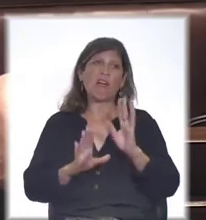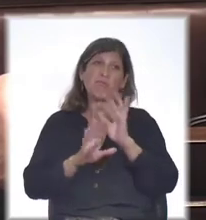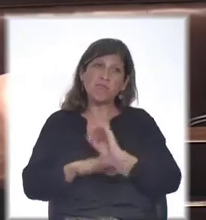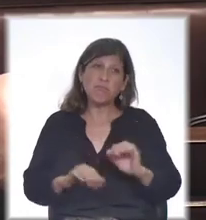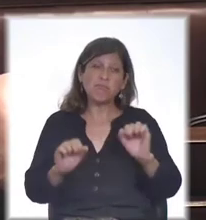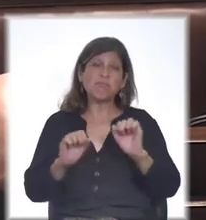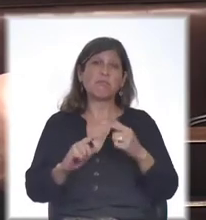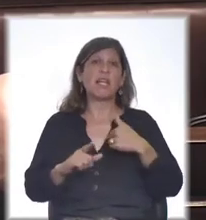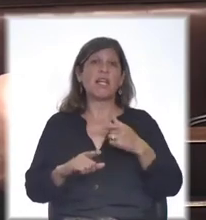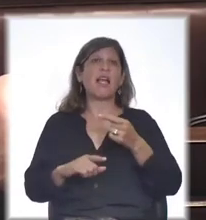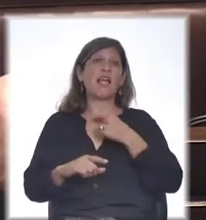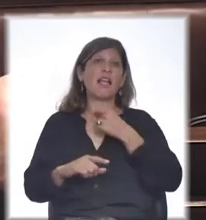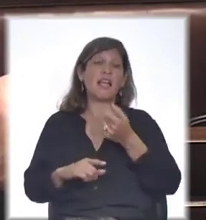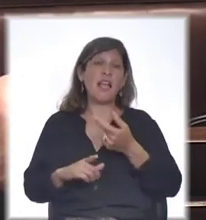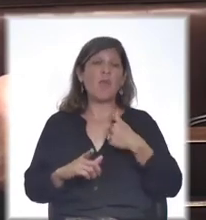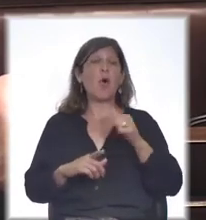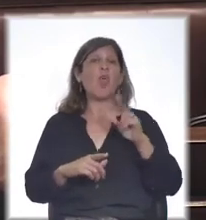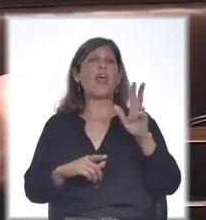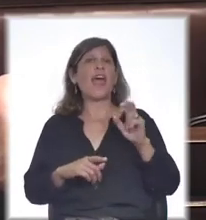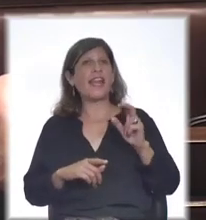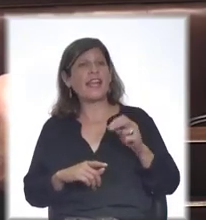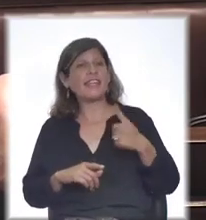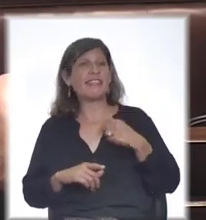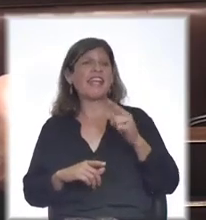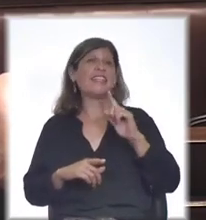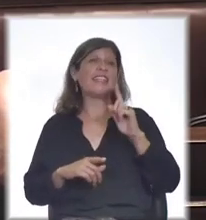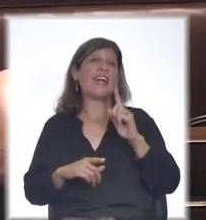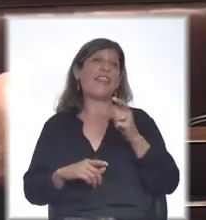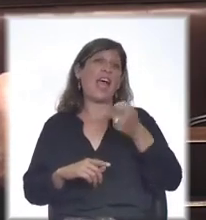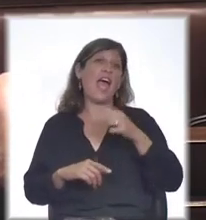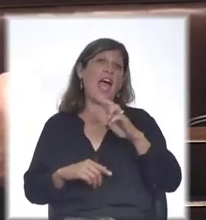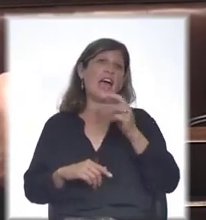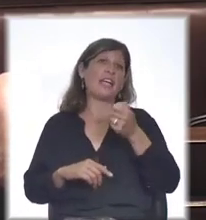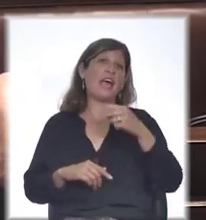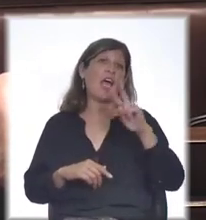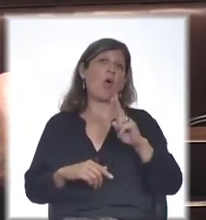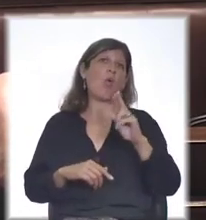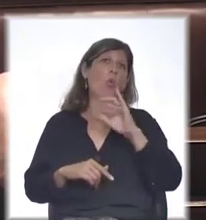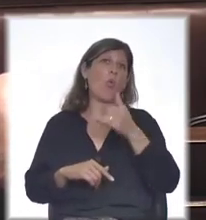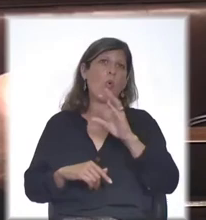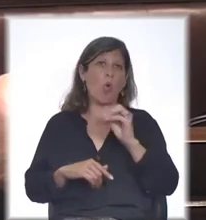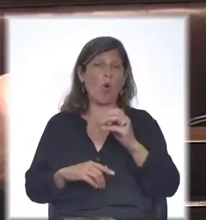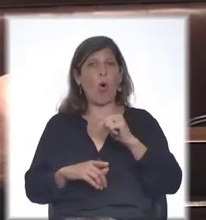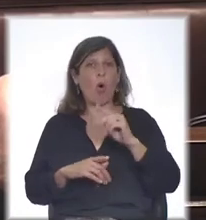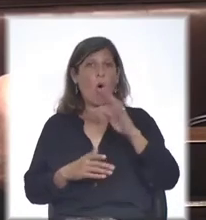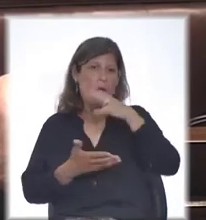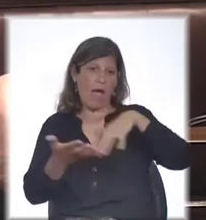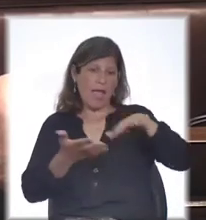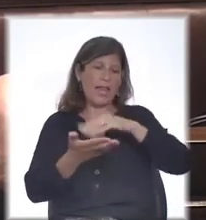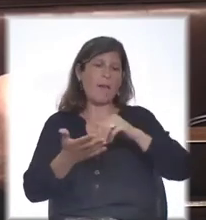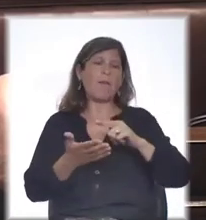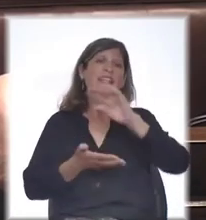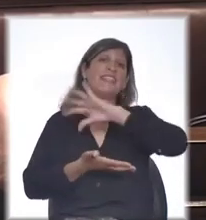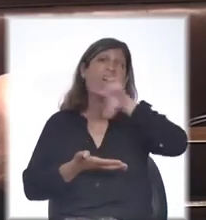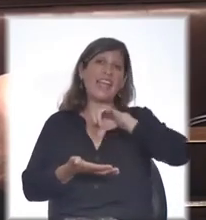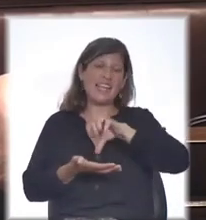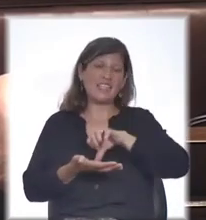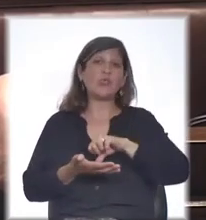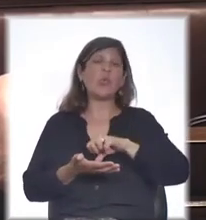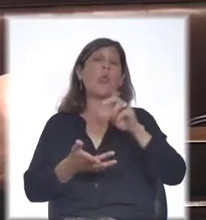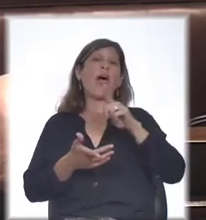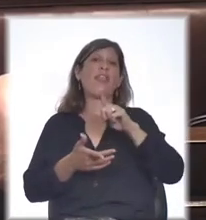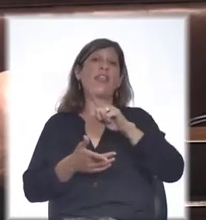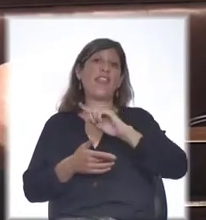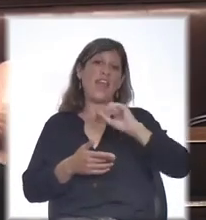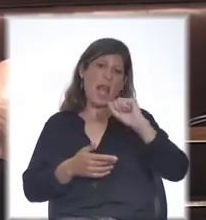quizás la voz de la 30, la voz de Germán Araujo en la 30, la revista La Plaza, editada en la ciudad de Las Piedras por la familia